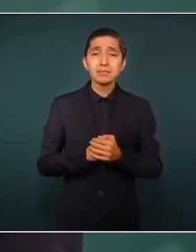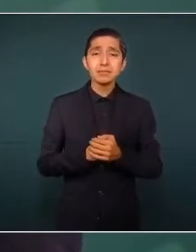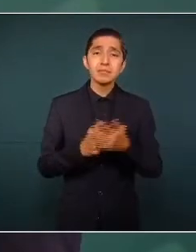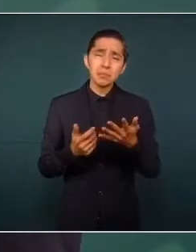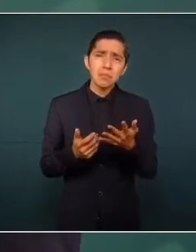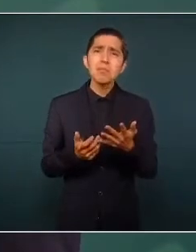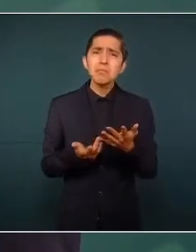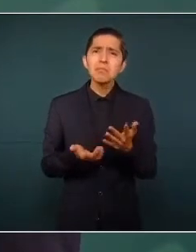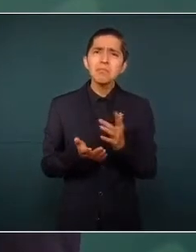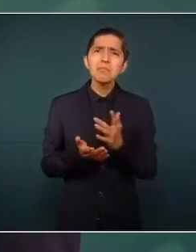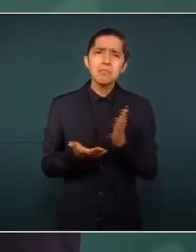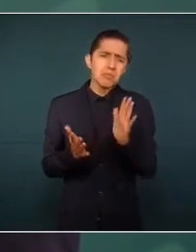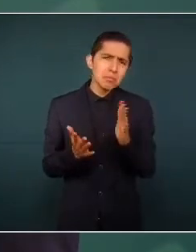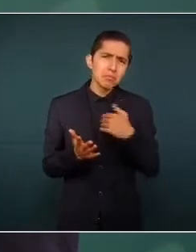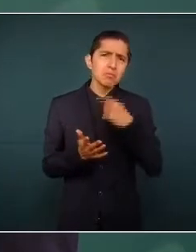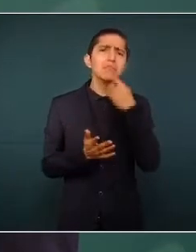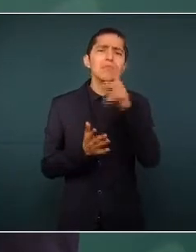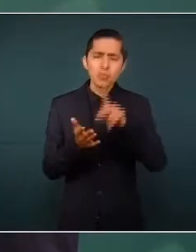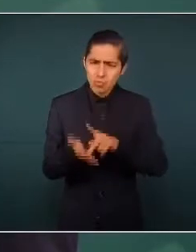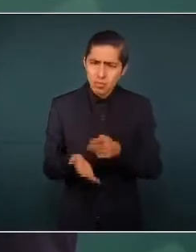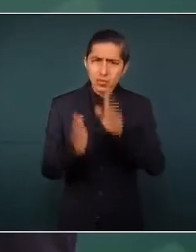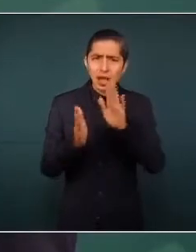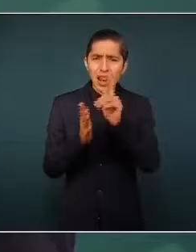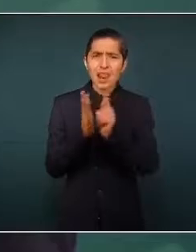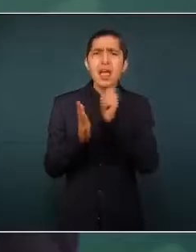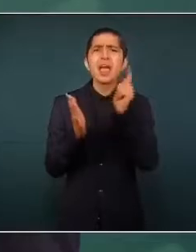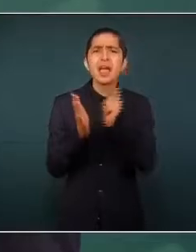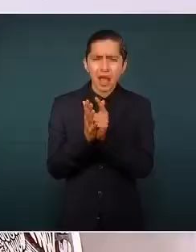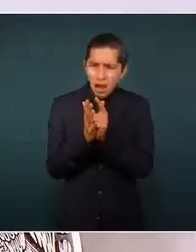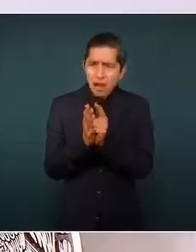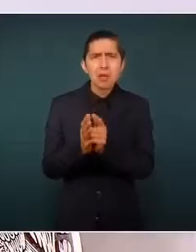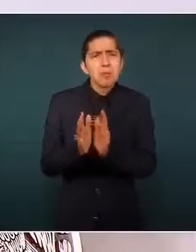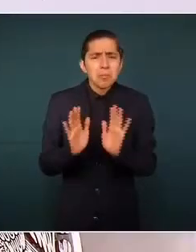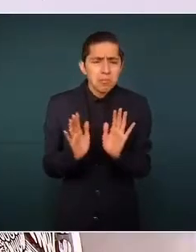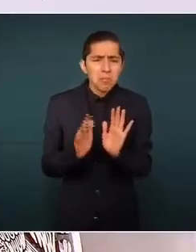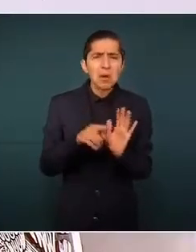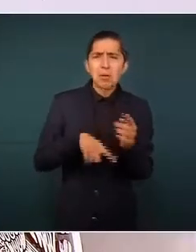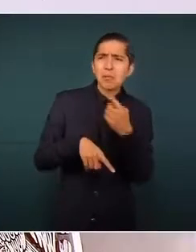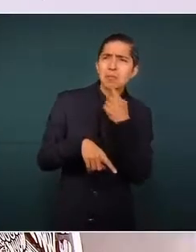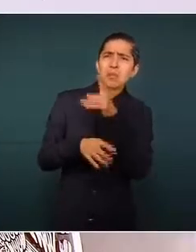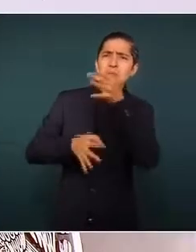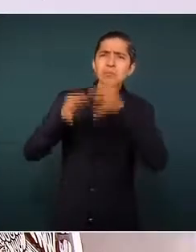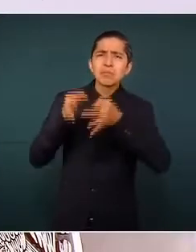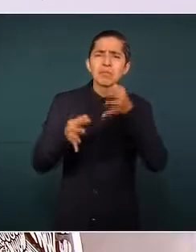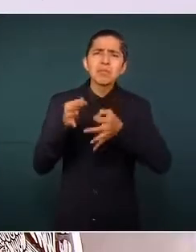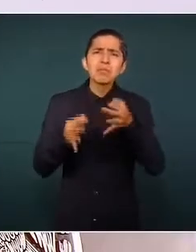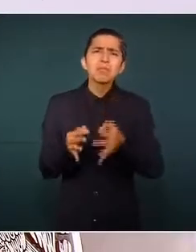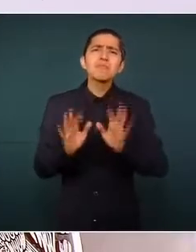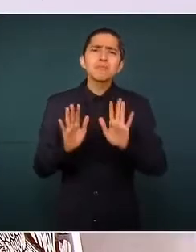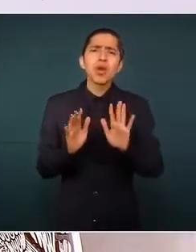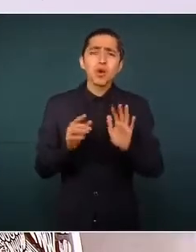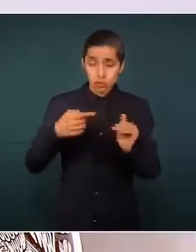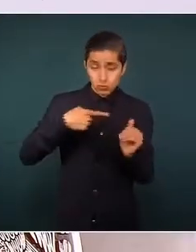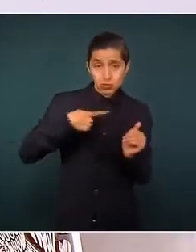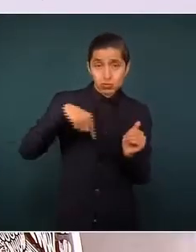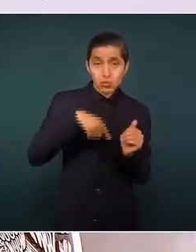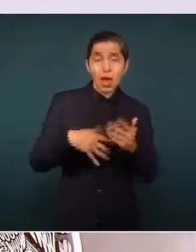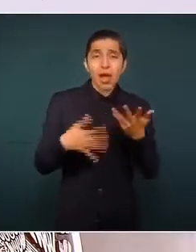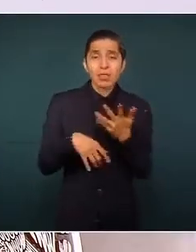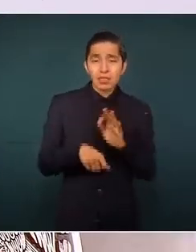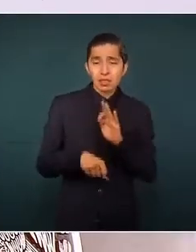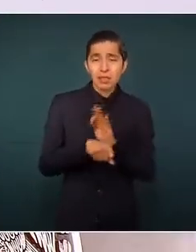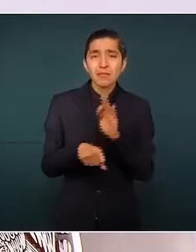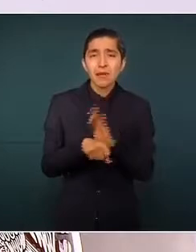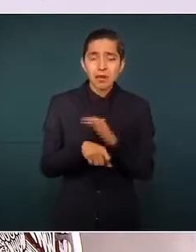es legal, repito, legítima la controversia, y vamos nosotros a defender lo